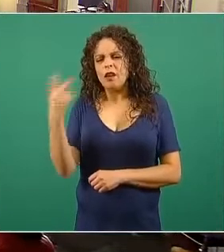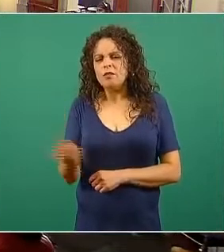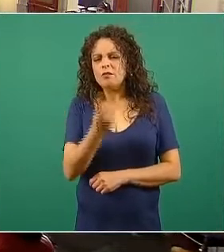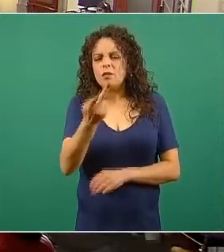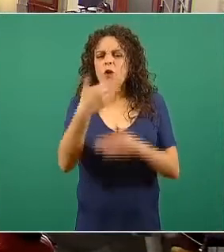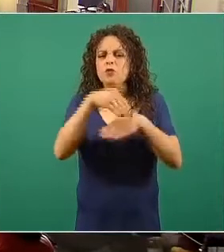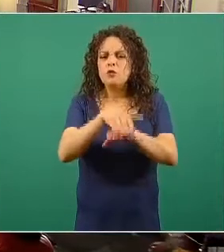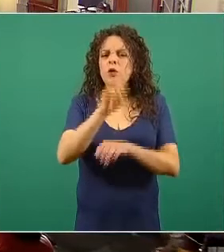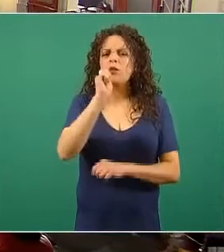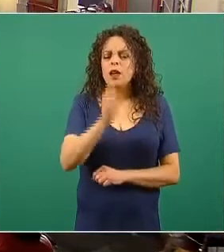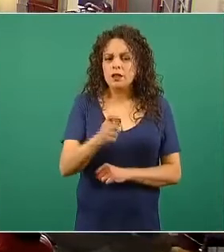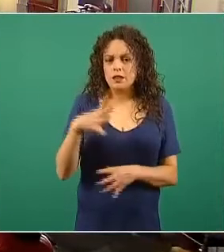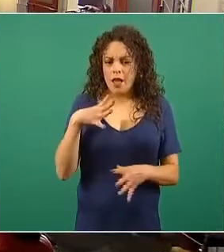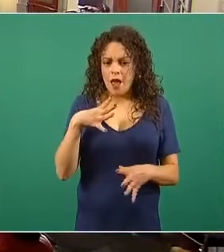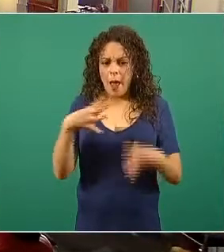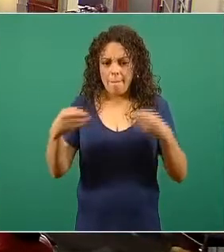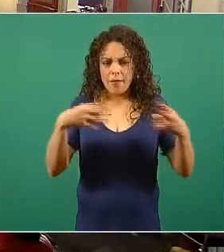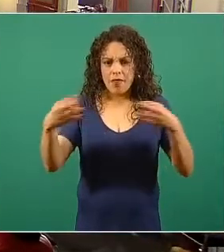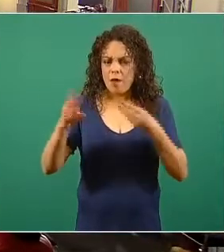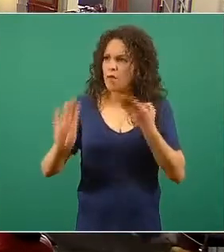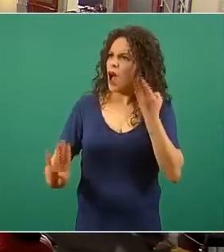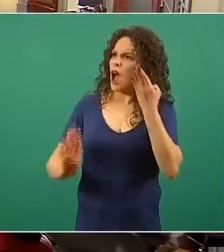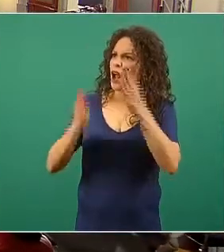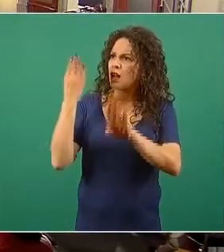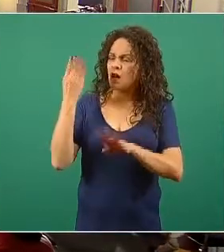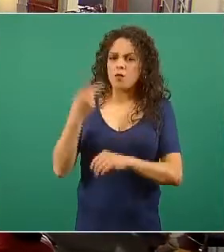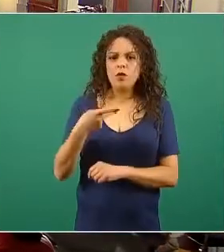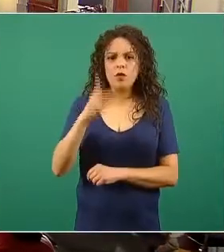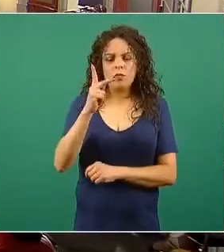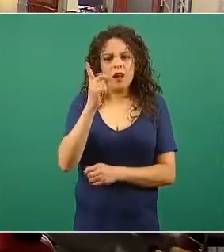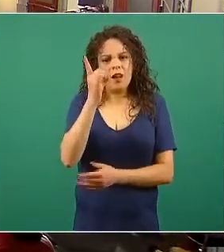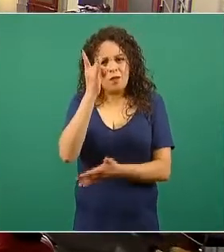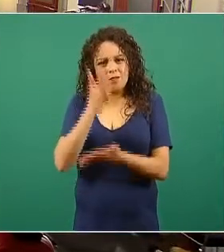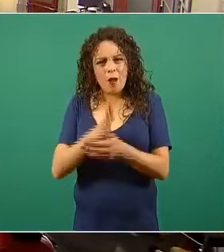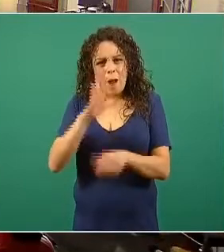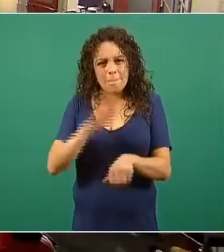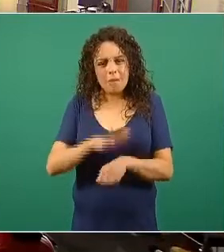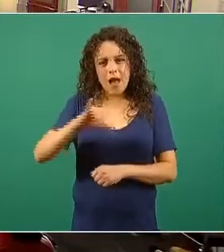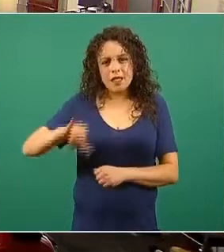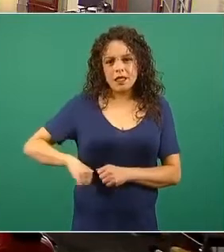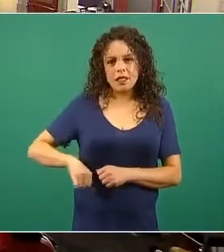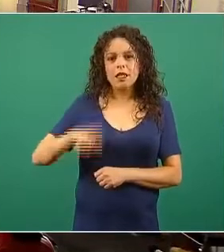epidemia en el mundo y en particular en el continente americano.